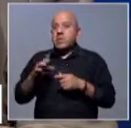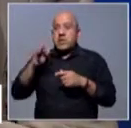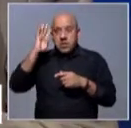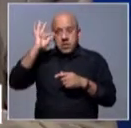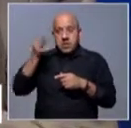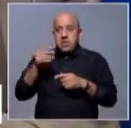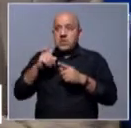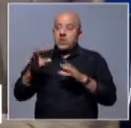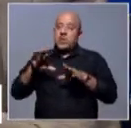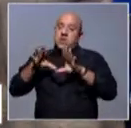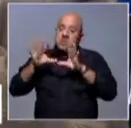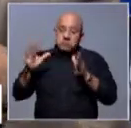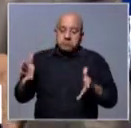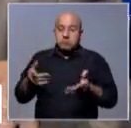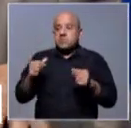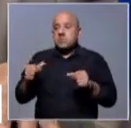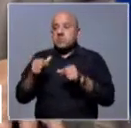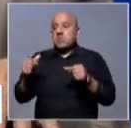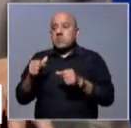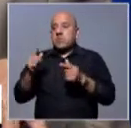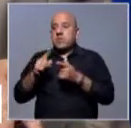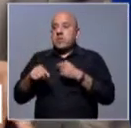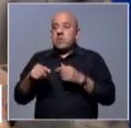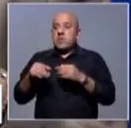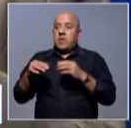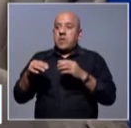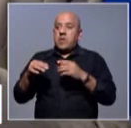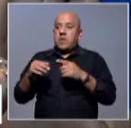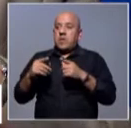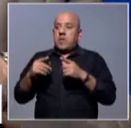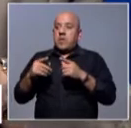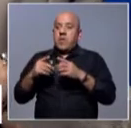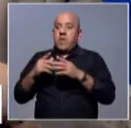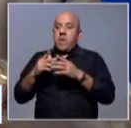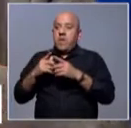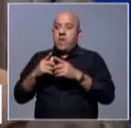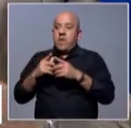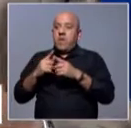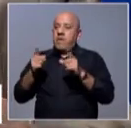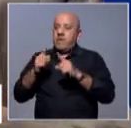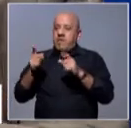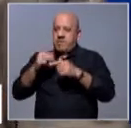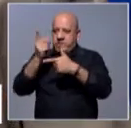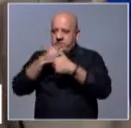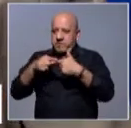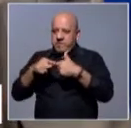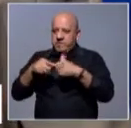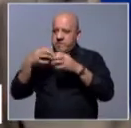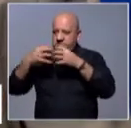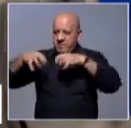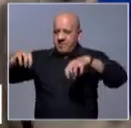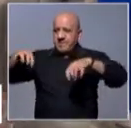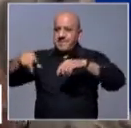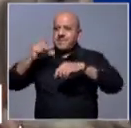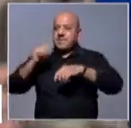que se adoptó una posición que de alguna manera significará no dividir a la propia